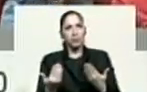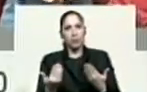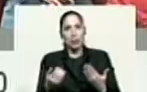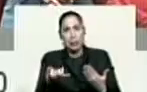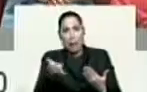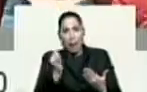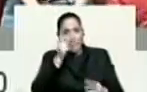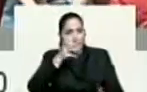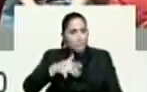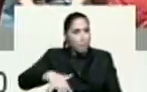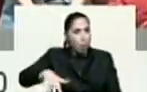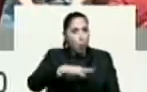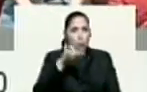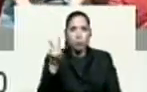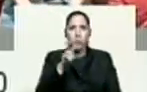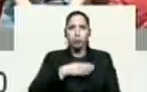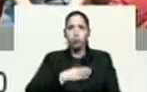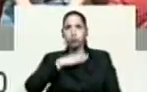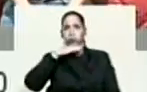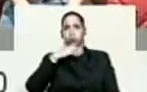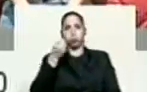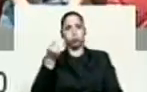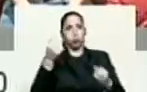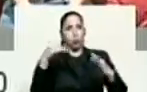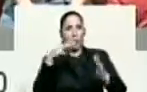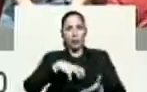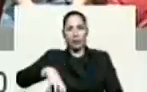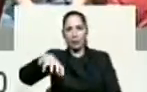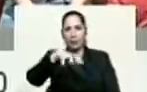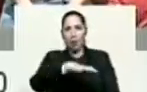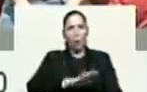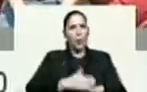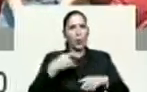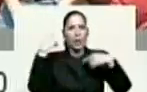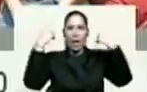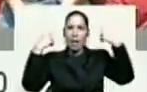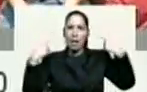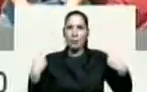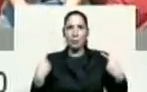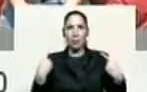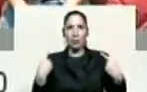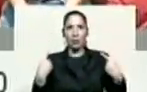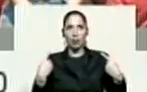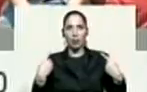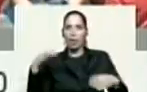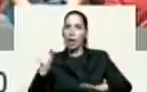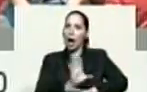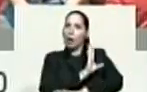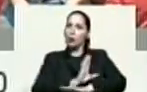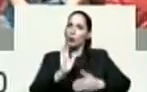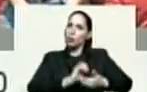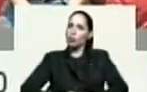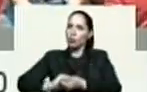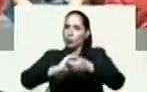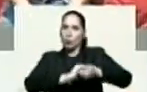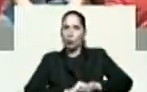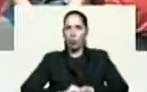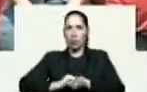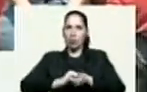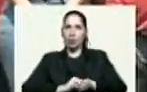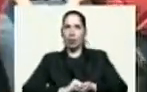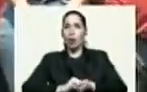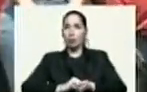pueblos en Venezuela, tantos estados, ¿por qué Alí Primera le cantó a Trujillo en una canción de combate